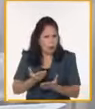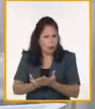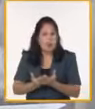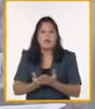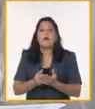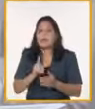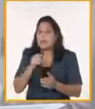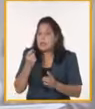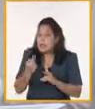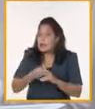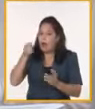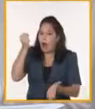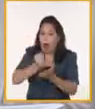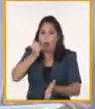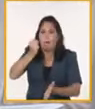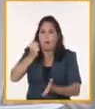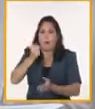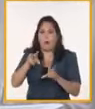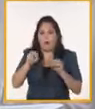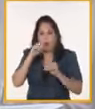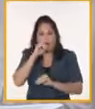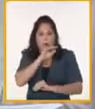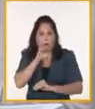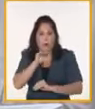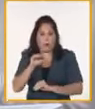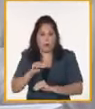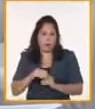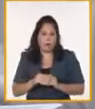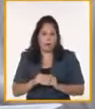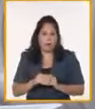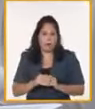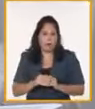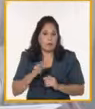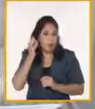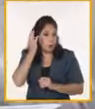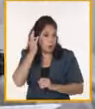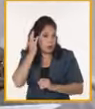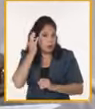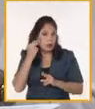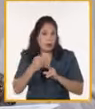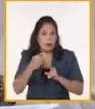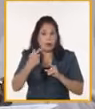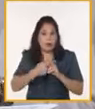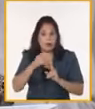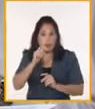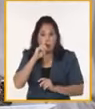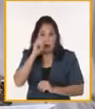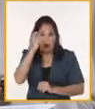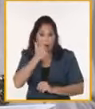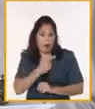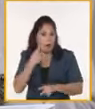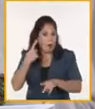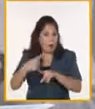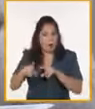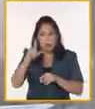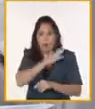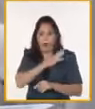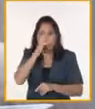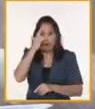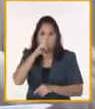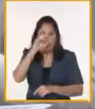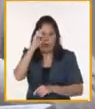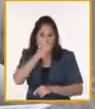aprobar y es en ese proceso está Johana que no es Johana sola es Johana con la compañera Lázara Mercedes hay